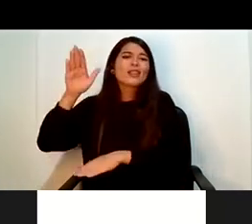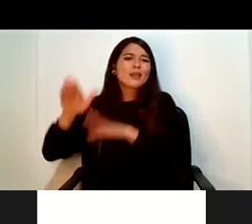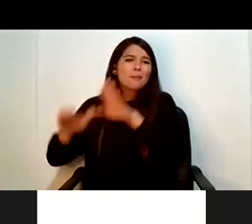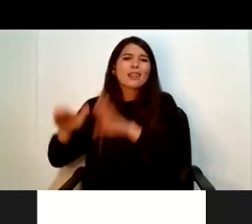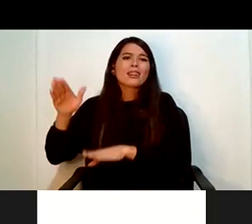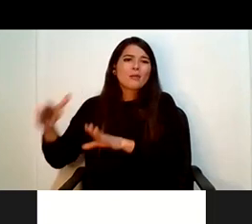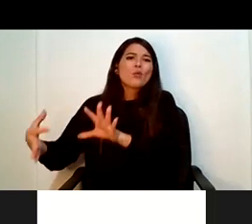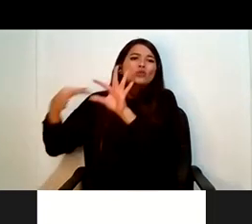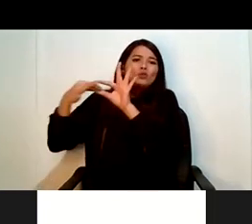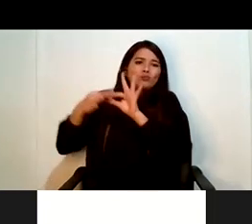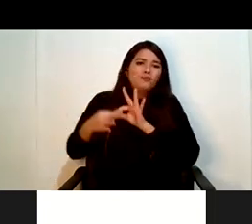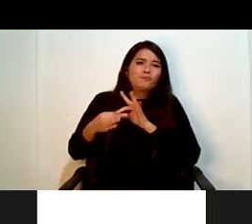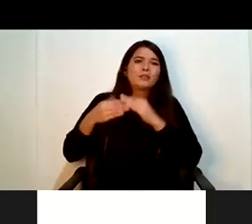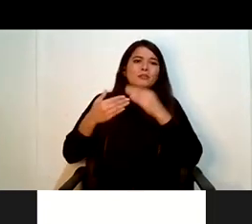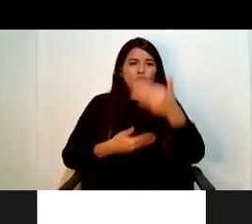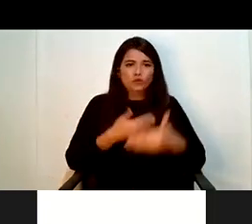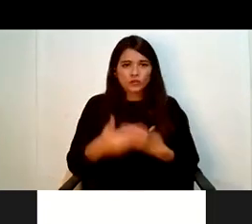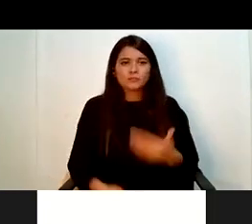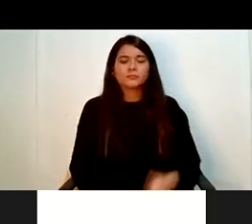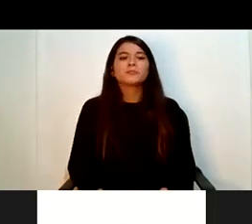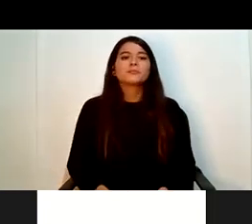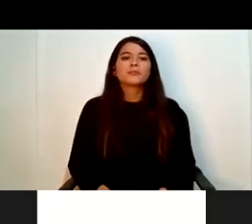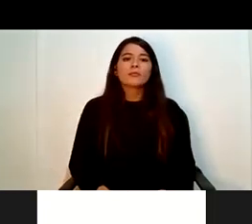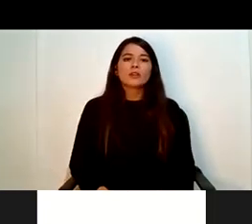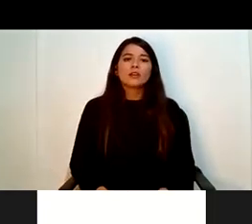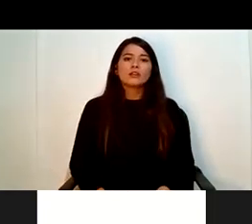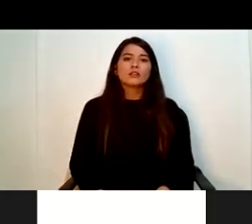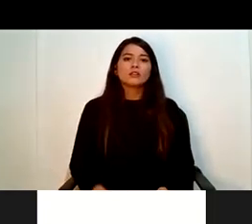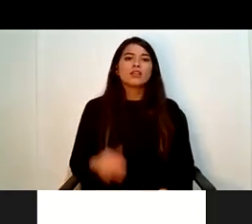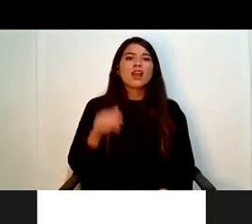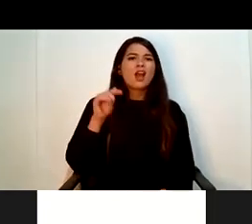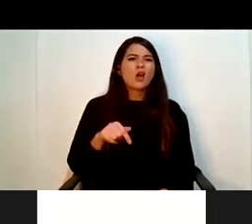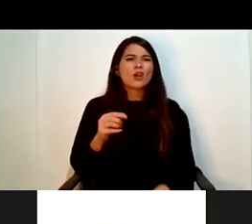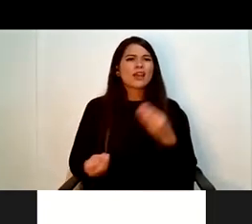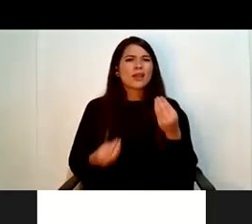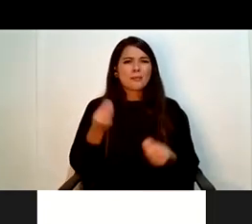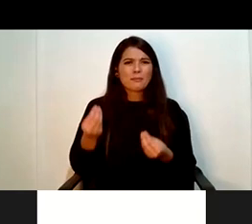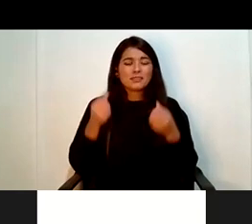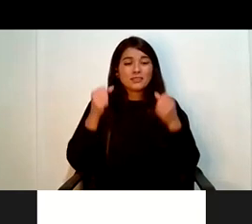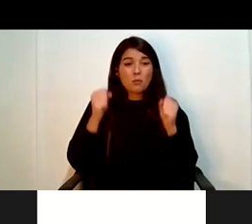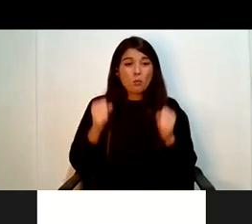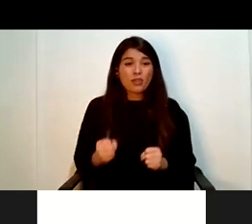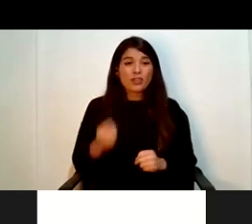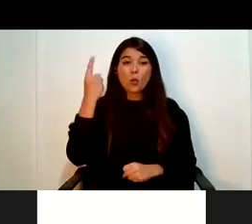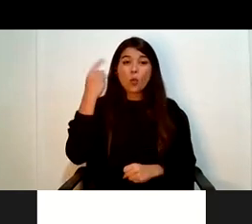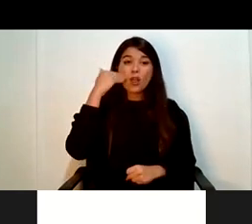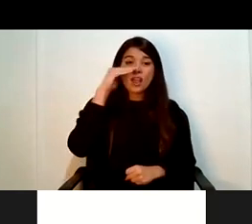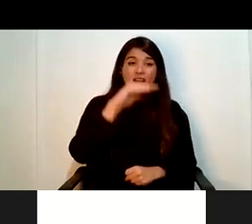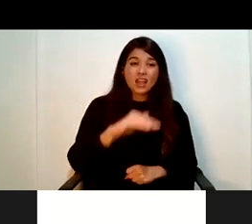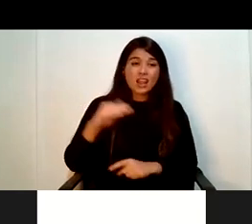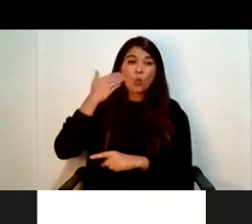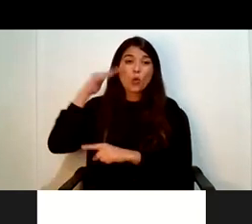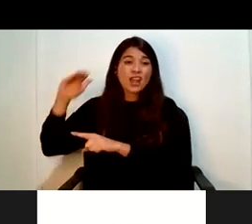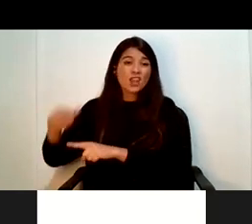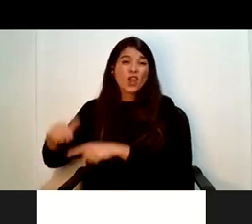poder desenvolverse. Entonces, ahora, ¿qué pasa? ¿Puede pasar un niño de severo a leve?